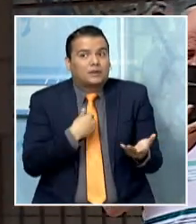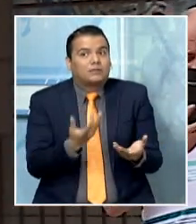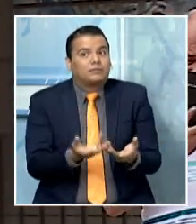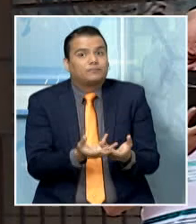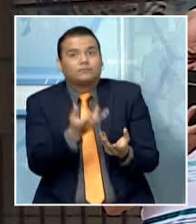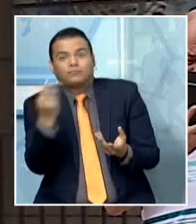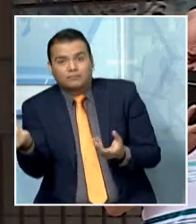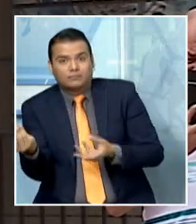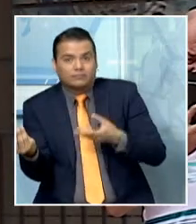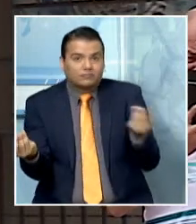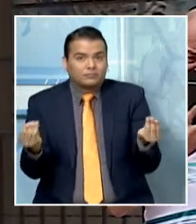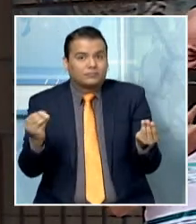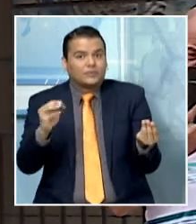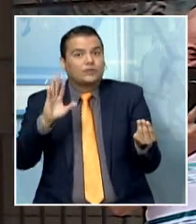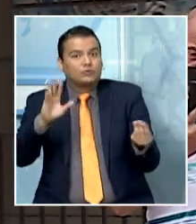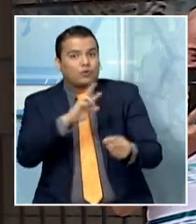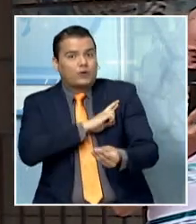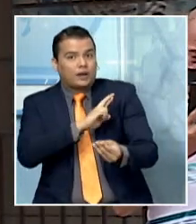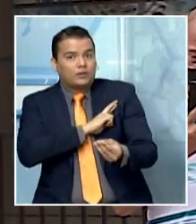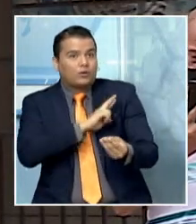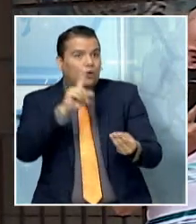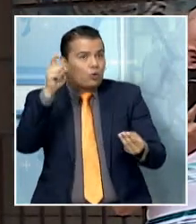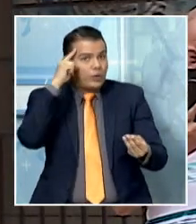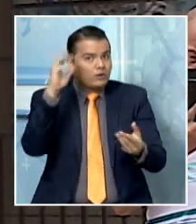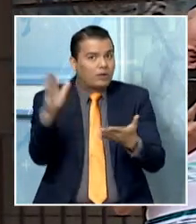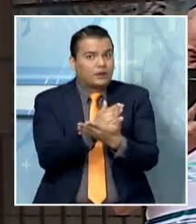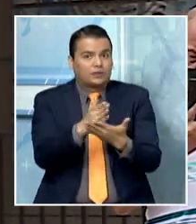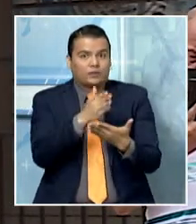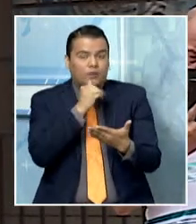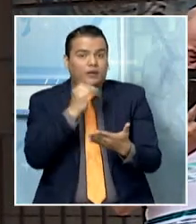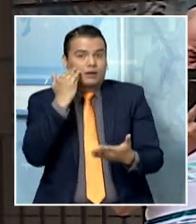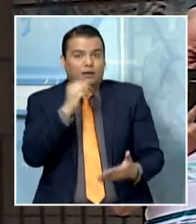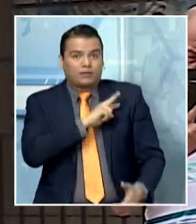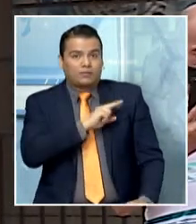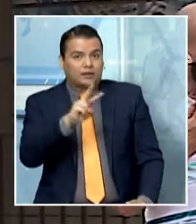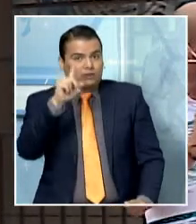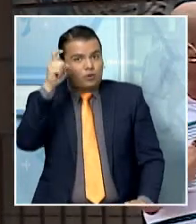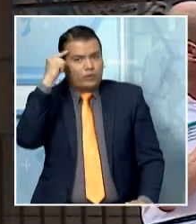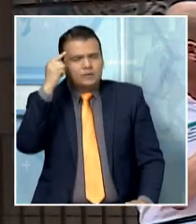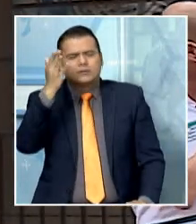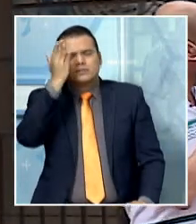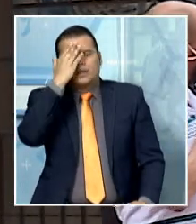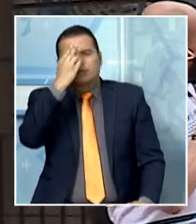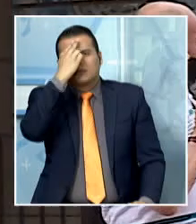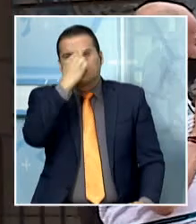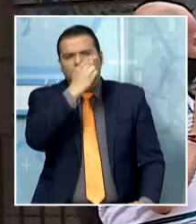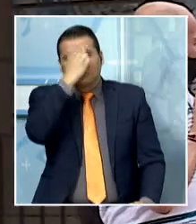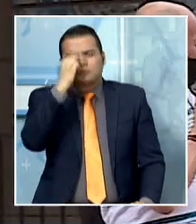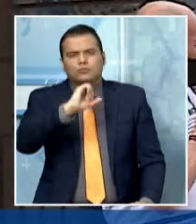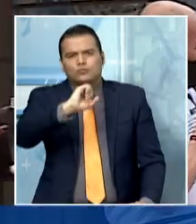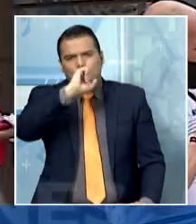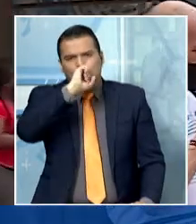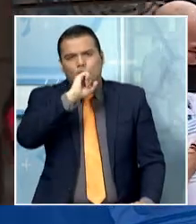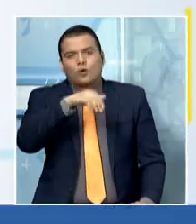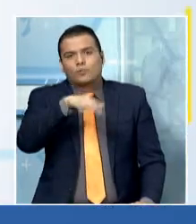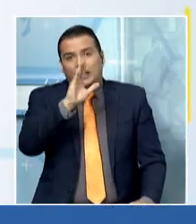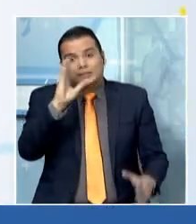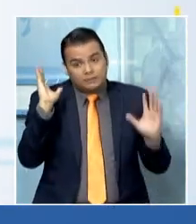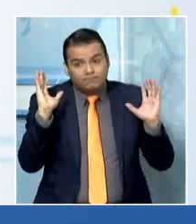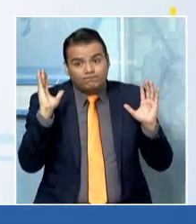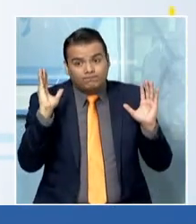entre la iglesia y el estado además porque la gobernadora del valle profesa abiertamente su cercanía con la iglesia